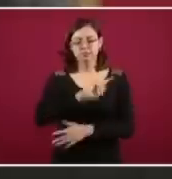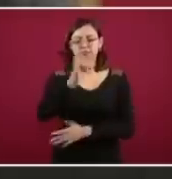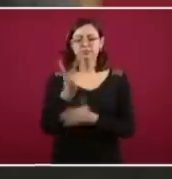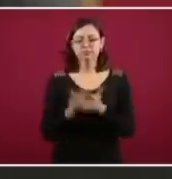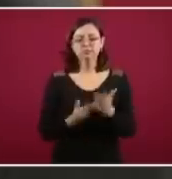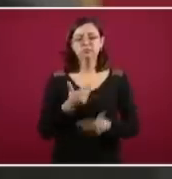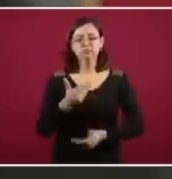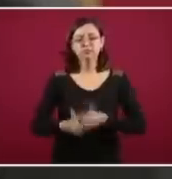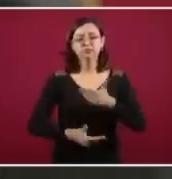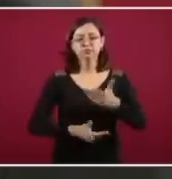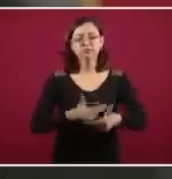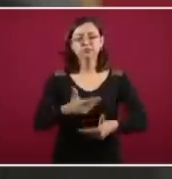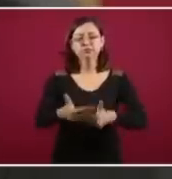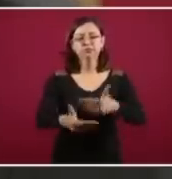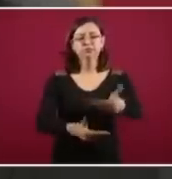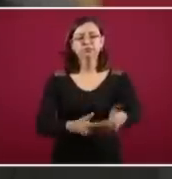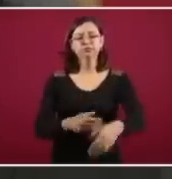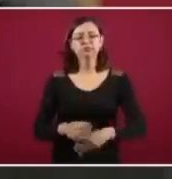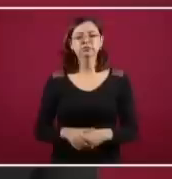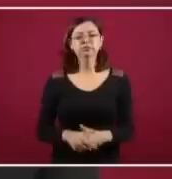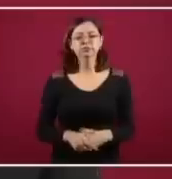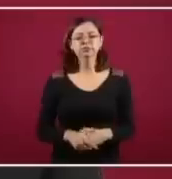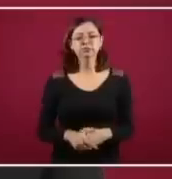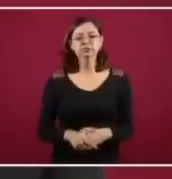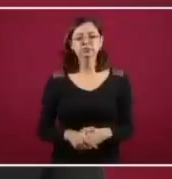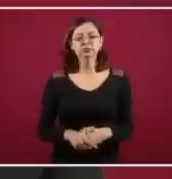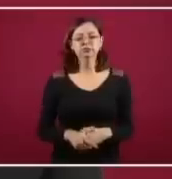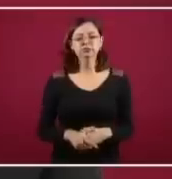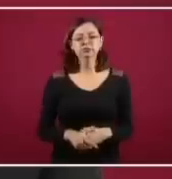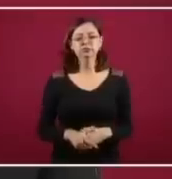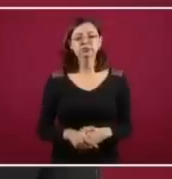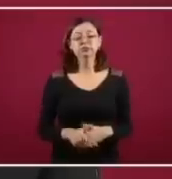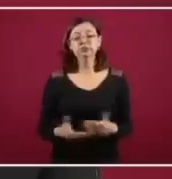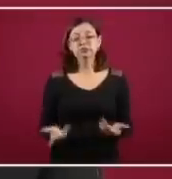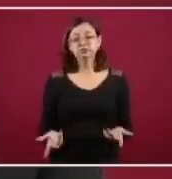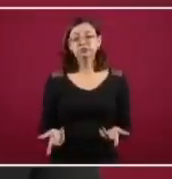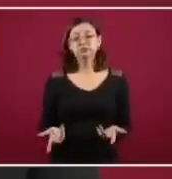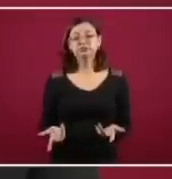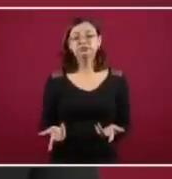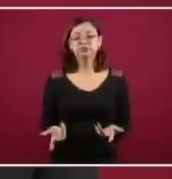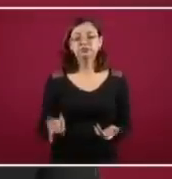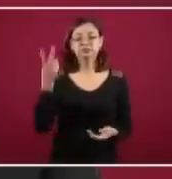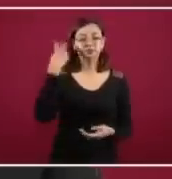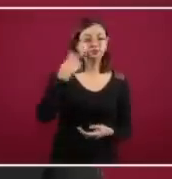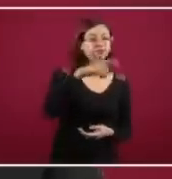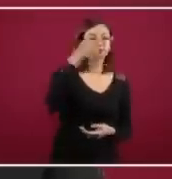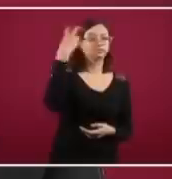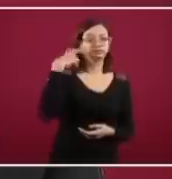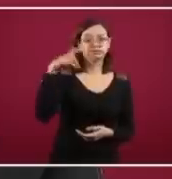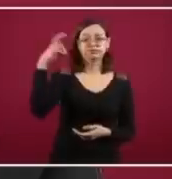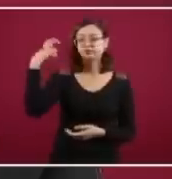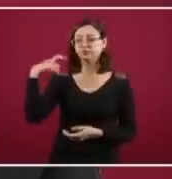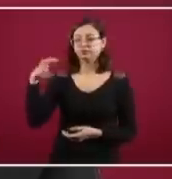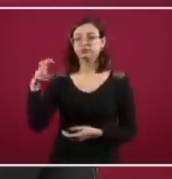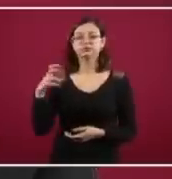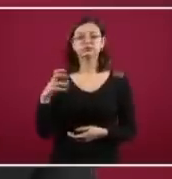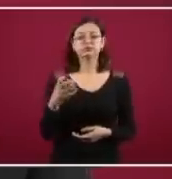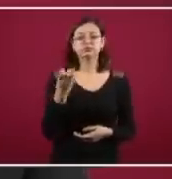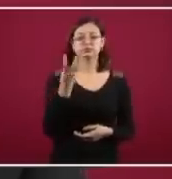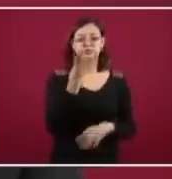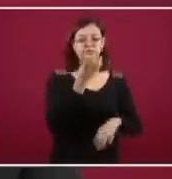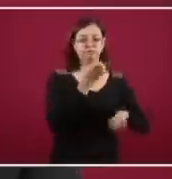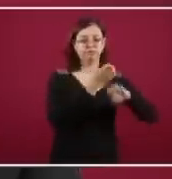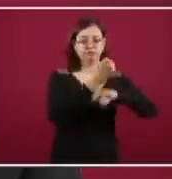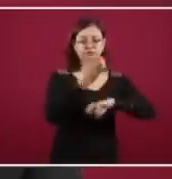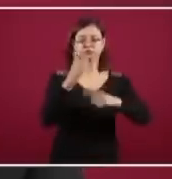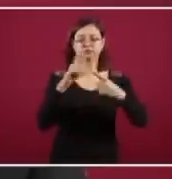programa. Y de esta gira exhaustiva por cuatro ciudades del país, porque